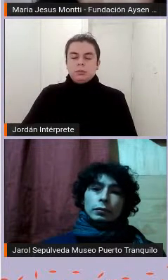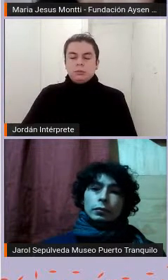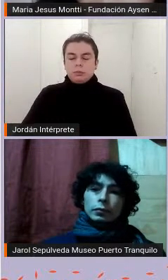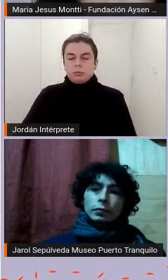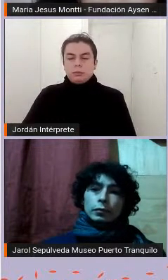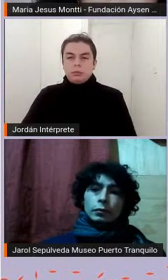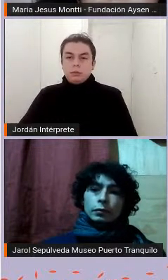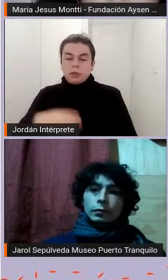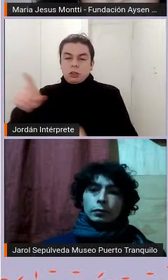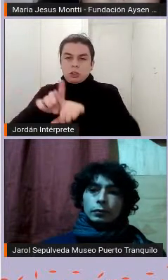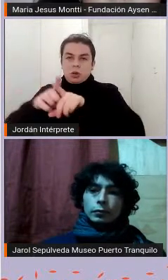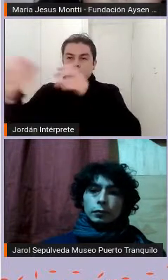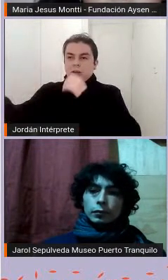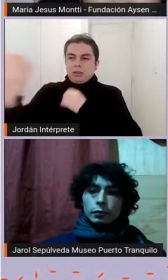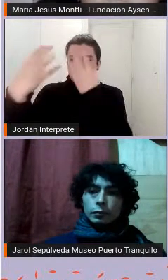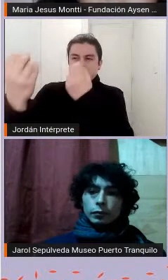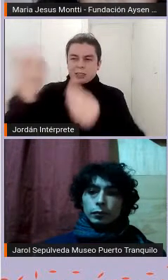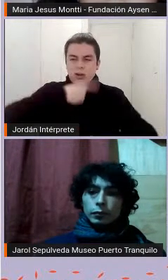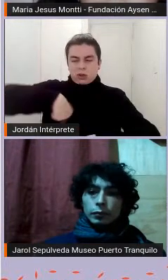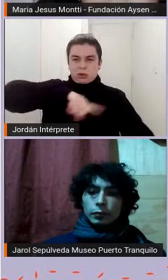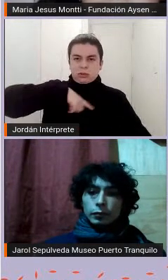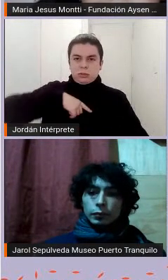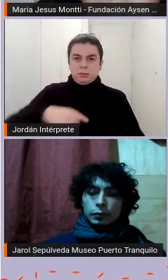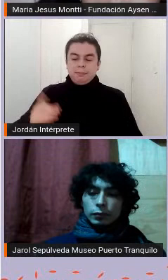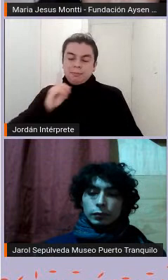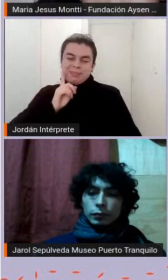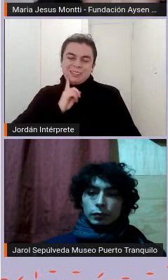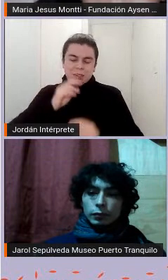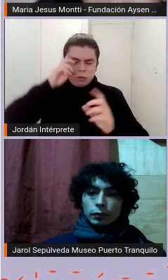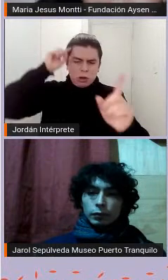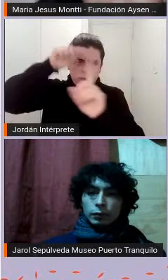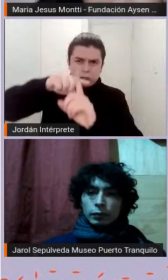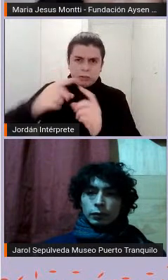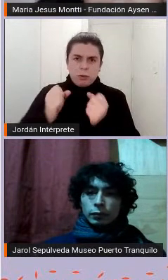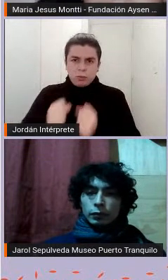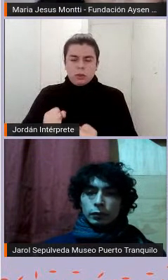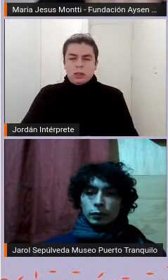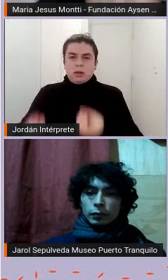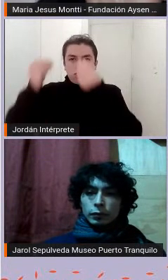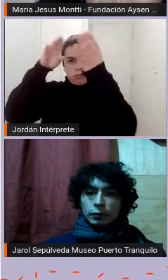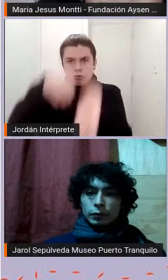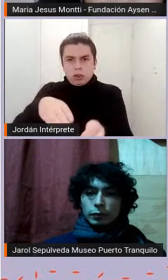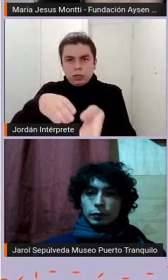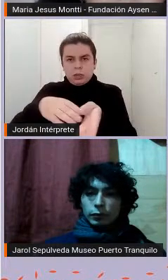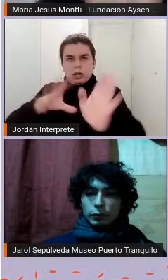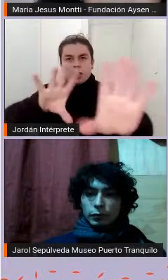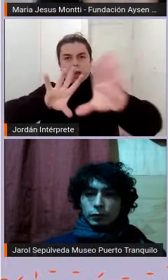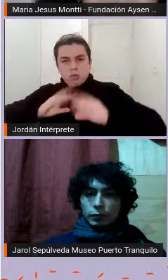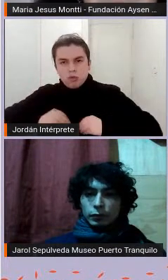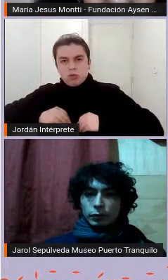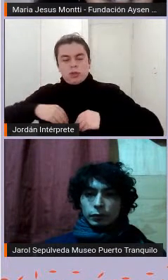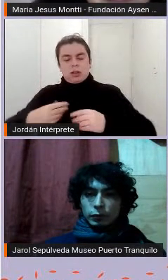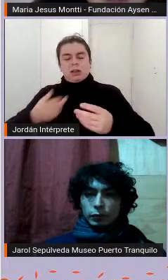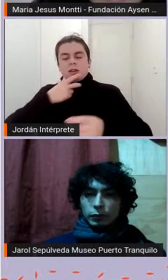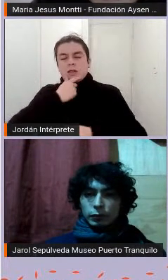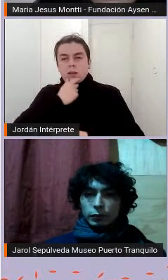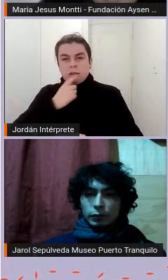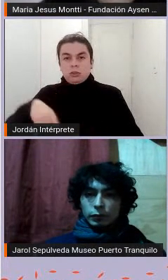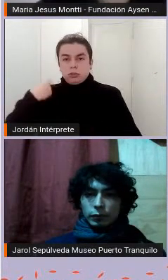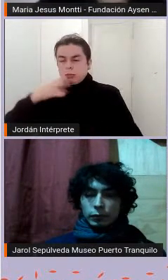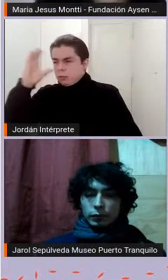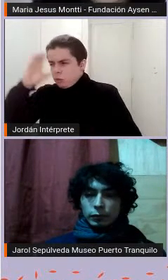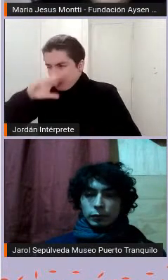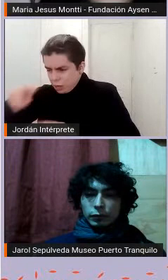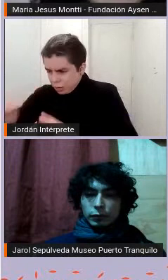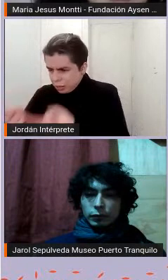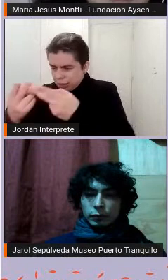el rescate, el montaje y la apropiación, como ya los dije anteriormente. El rescate tiene que ver con las búsquedas y acciones de mantenimiento de los